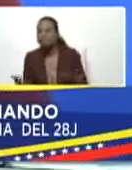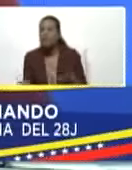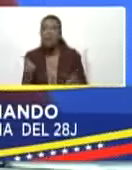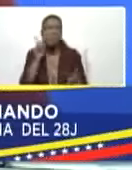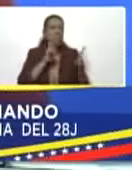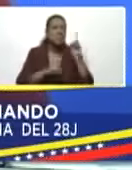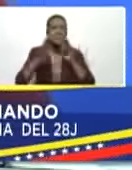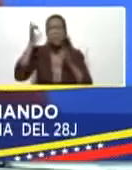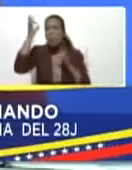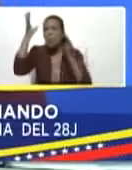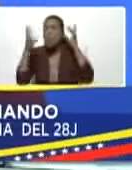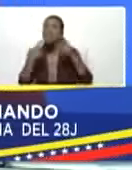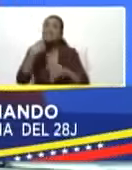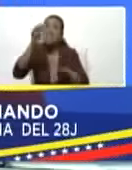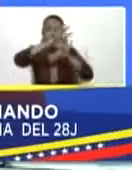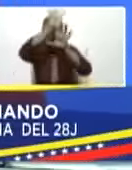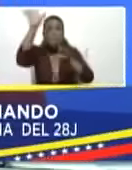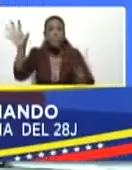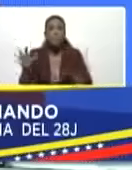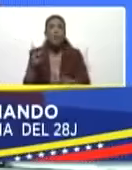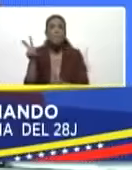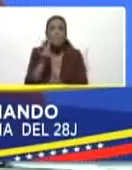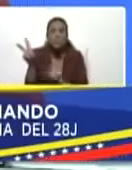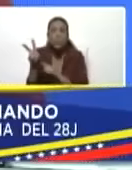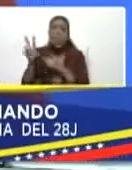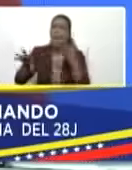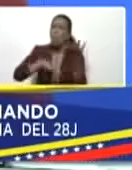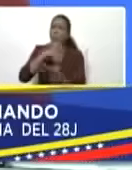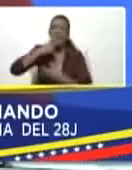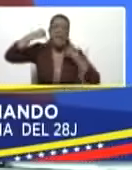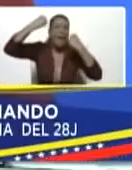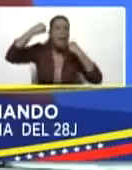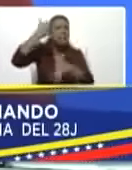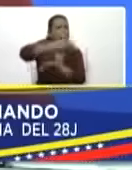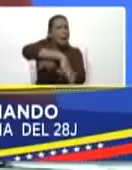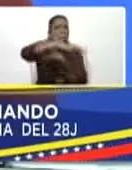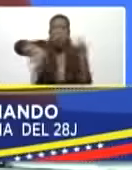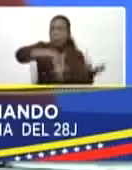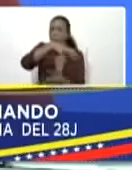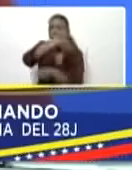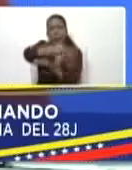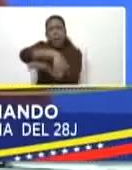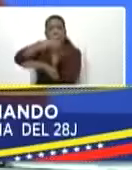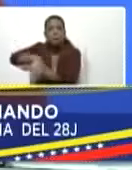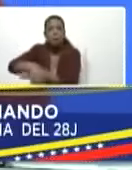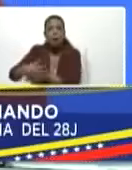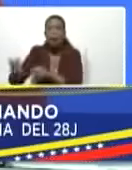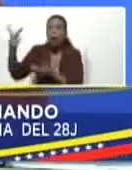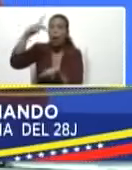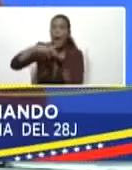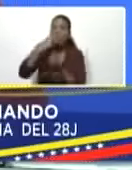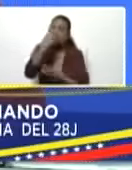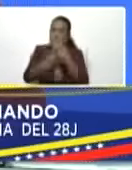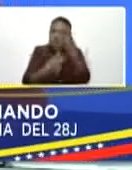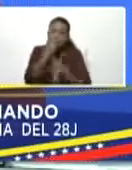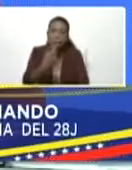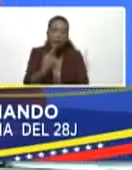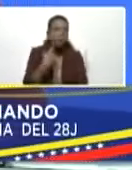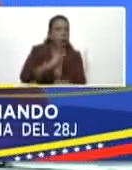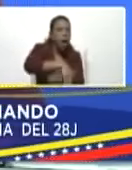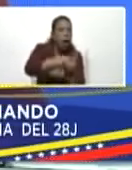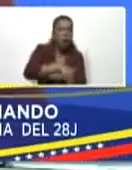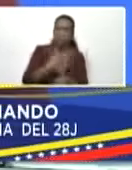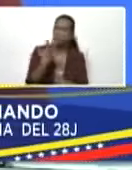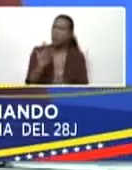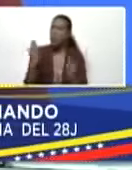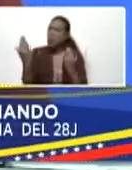De decirle al mundo que Venezuela es protestas en todos lados. Y cuando vienen visitantes que andan en las calles dicen,